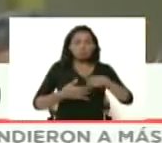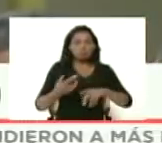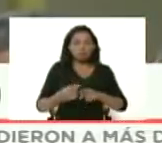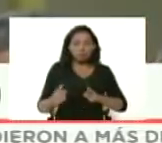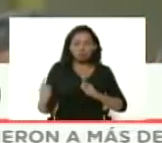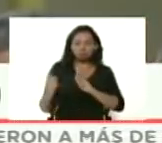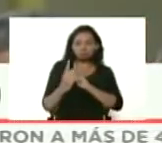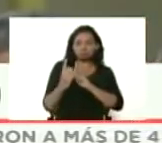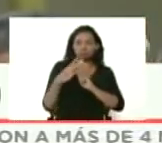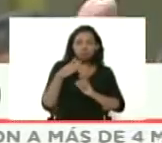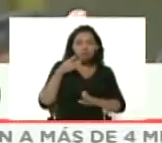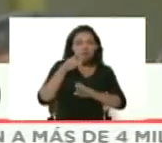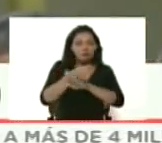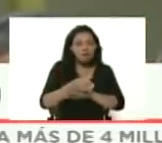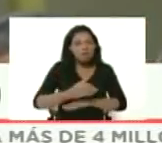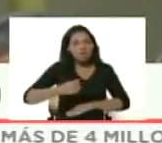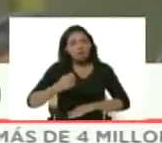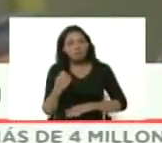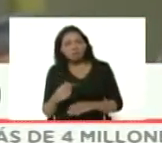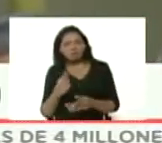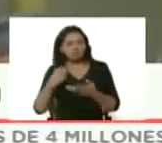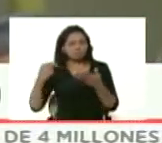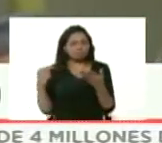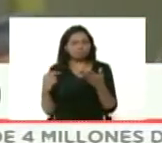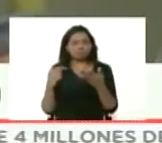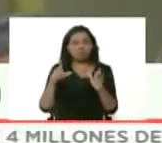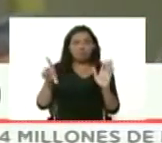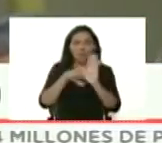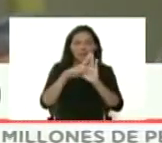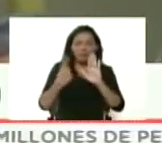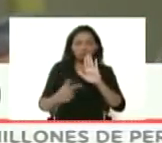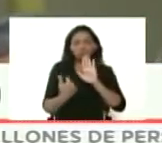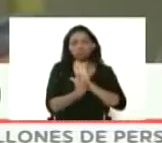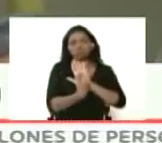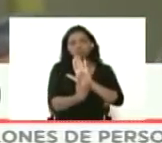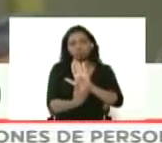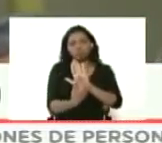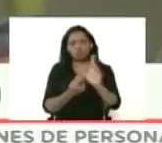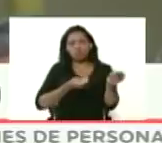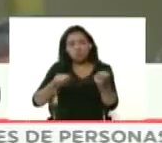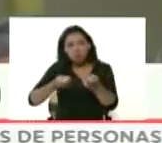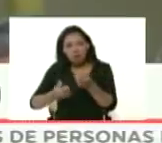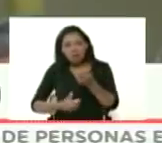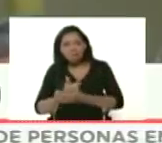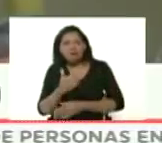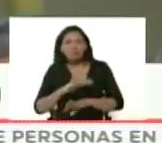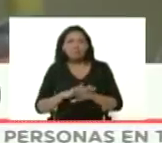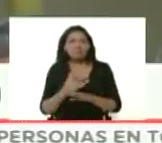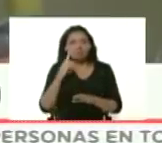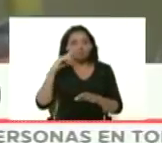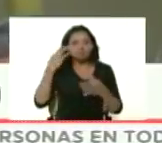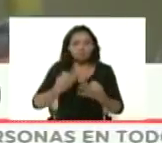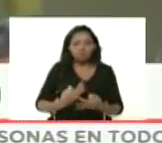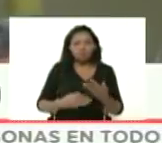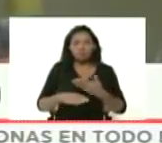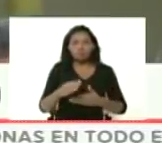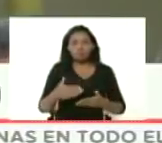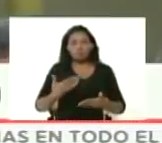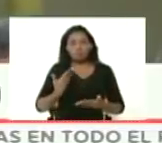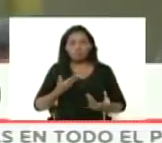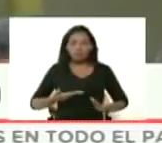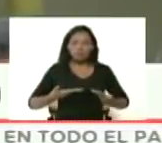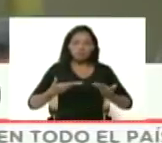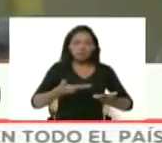pueda acudir a las autoridades y cumplir con el requerimiento y poder controlar esto. Con esto estoy seguro que vamos a poder